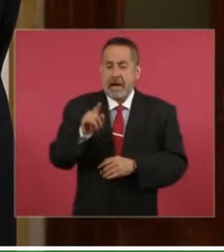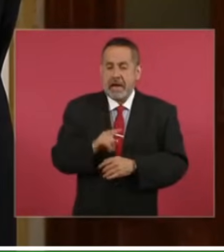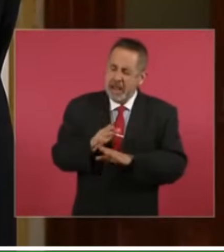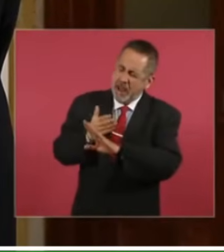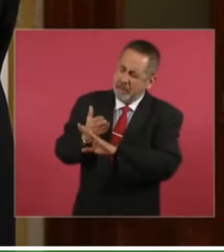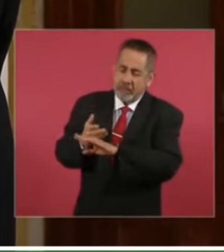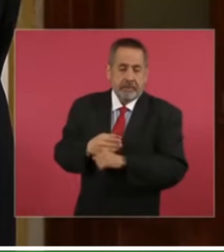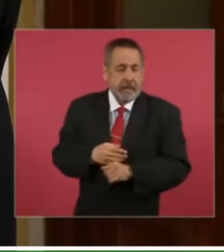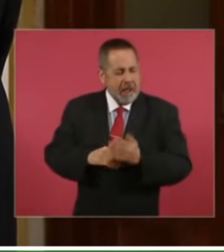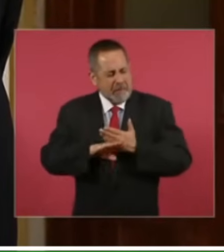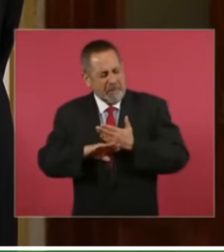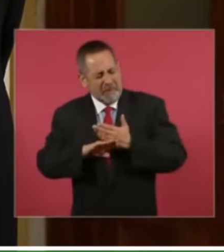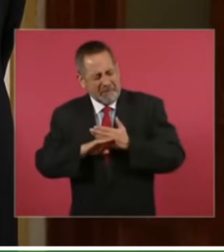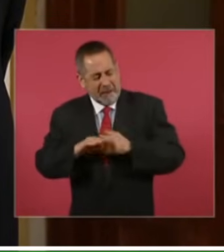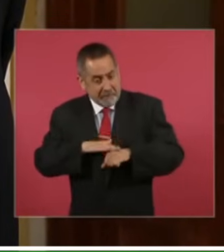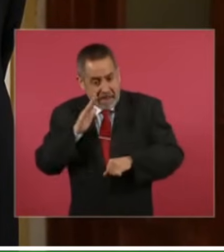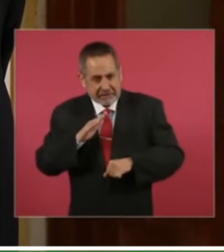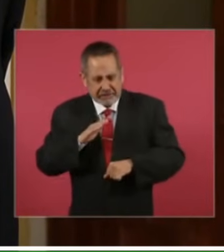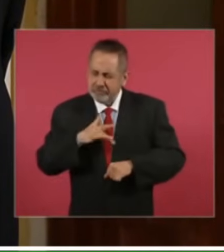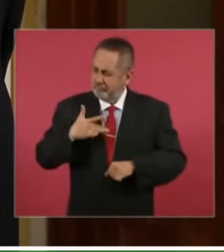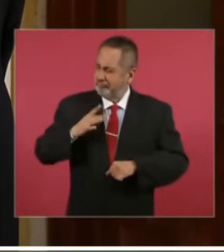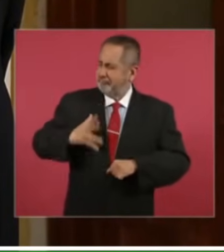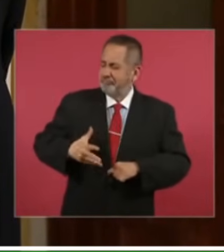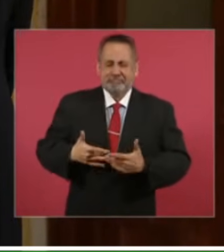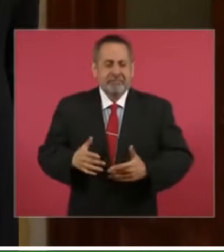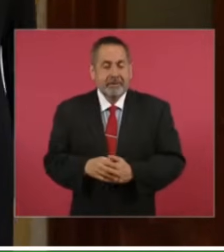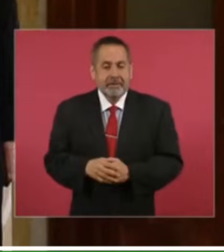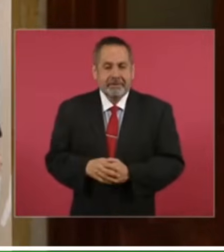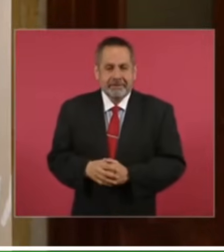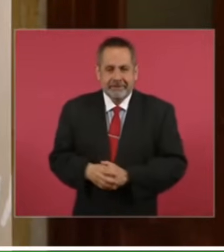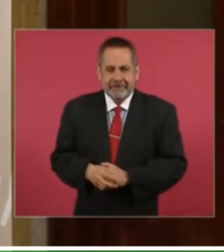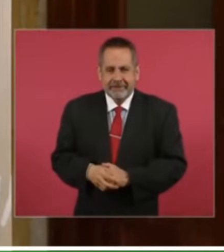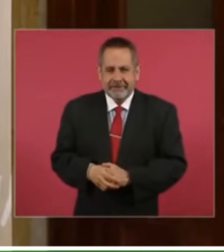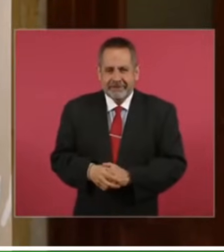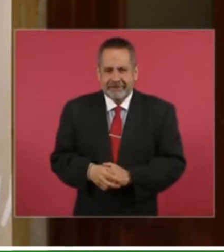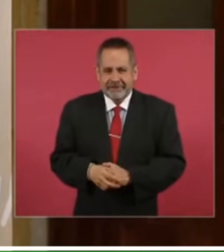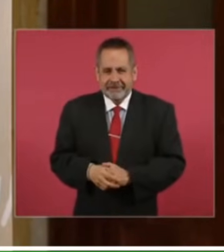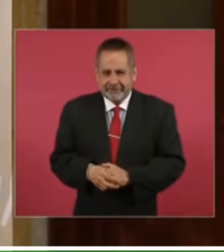más digno me siento. Así es, un honor. Muchas gracias, señor.